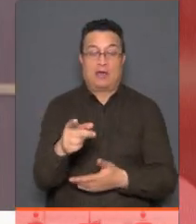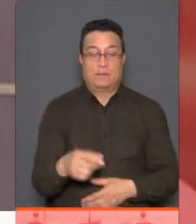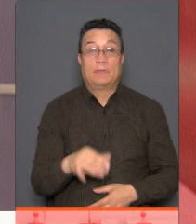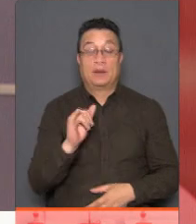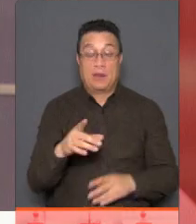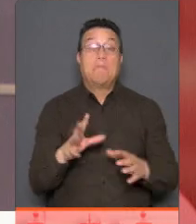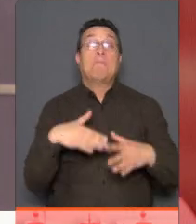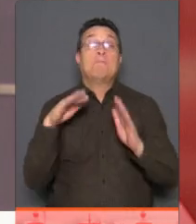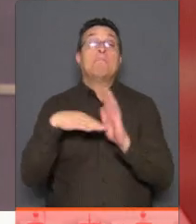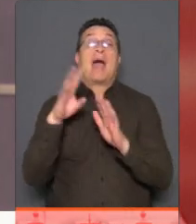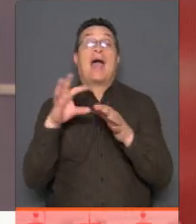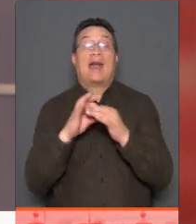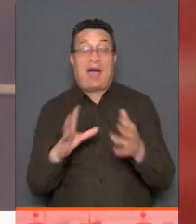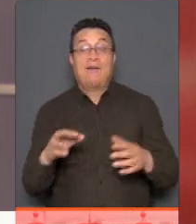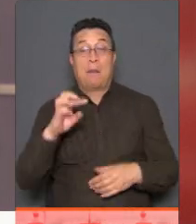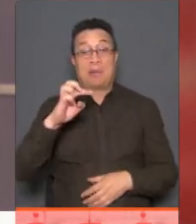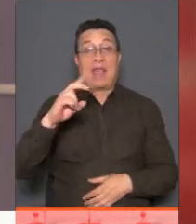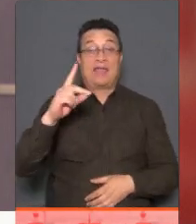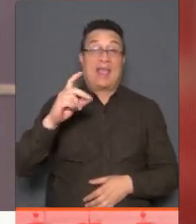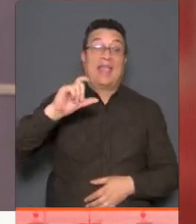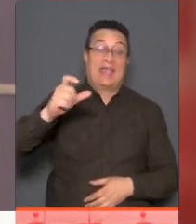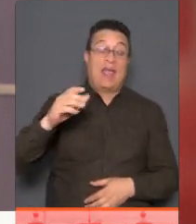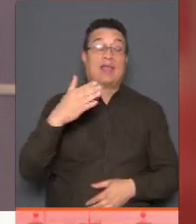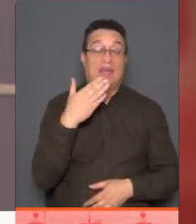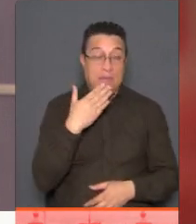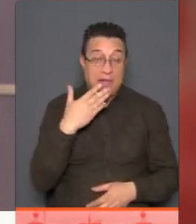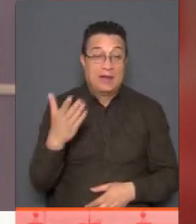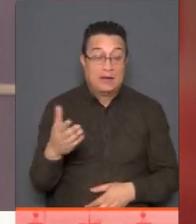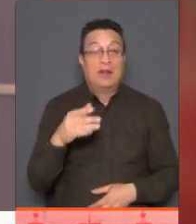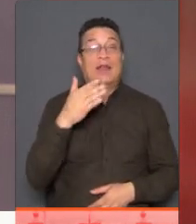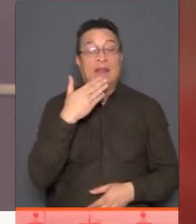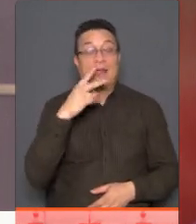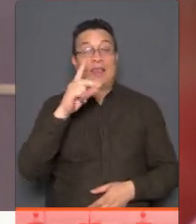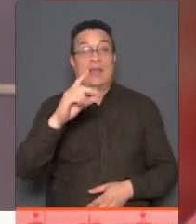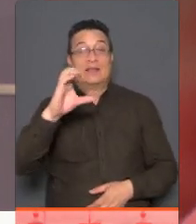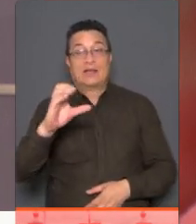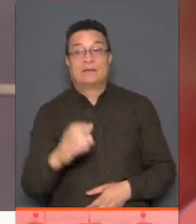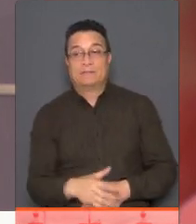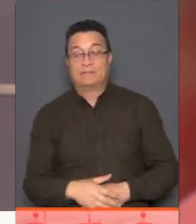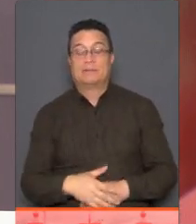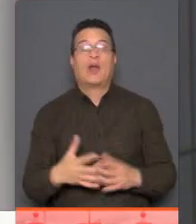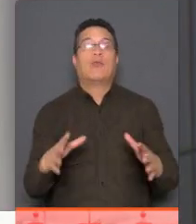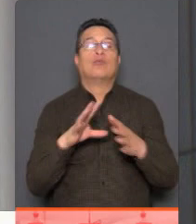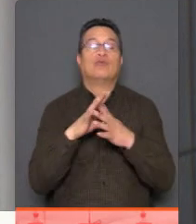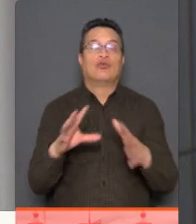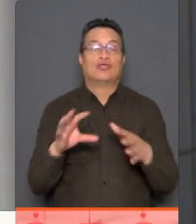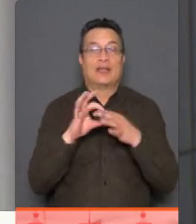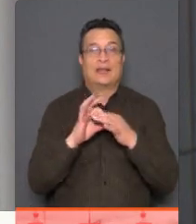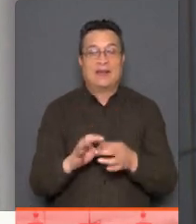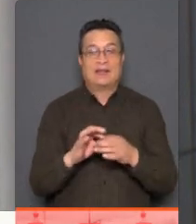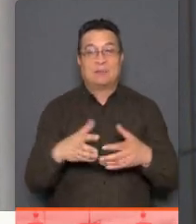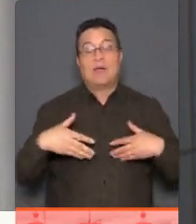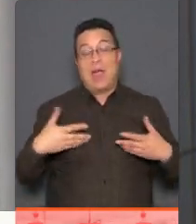que está pasando con el Partido de la Gente, con lo que está pasando, por ejemplo, con la Democracia Cristiana. Axel, muchísimas gracias y arriba el